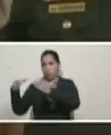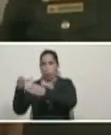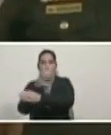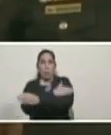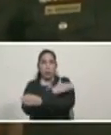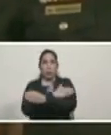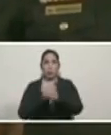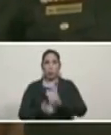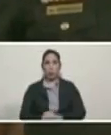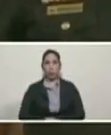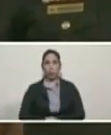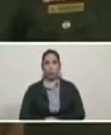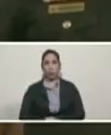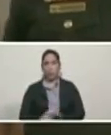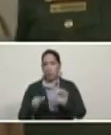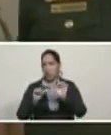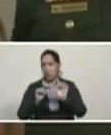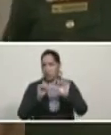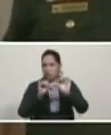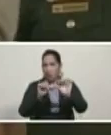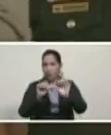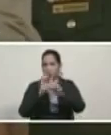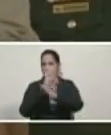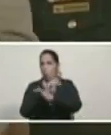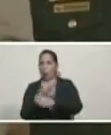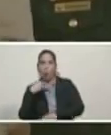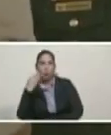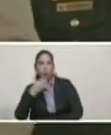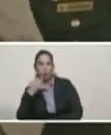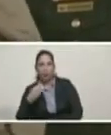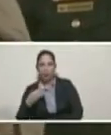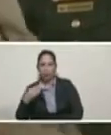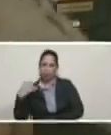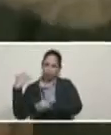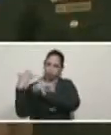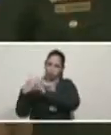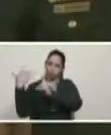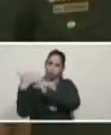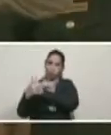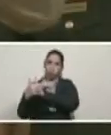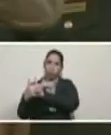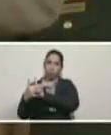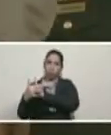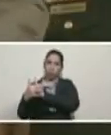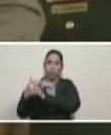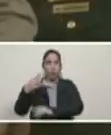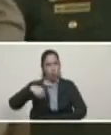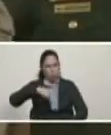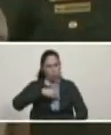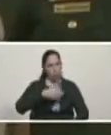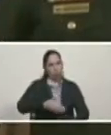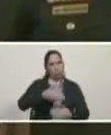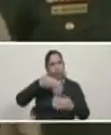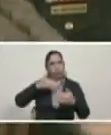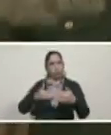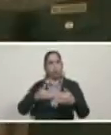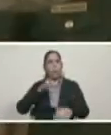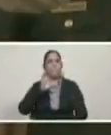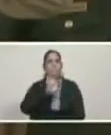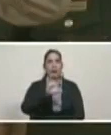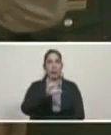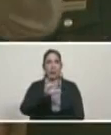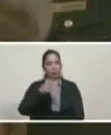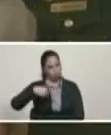que sigan con su juego de muchachos en sus provocaciones. Acá nosotros, la patria,